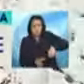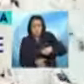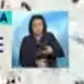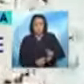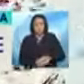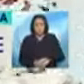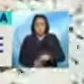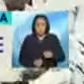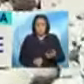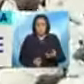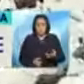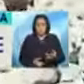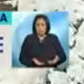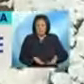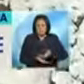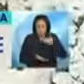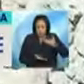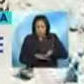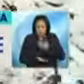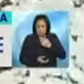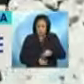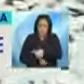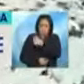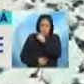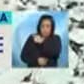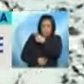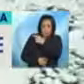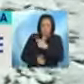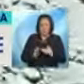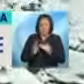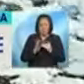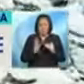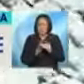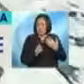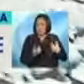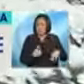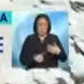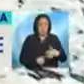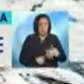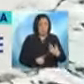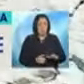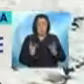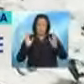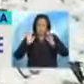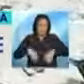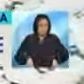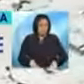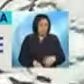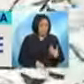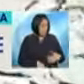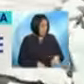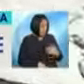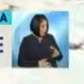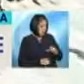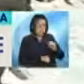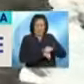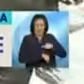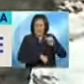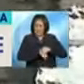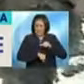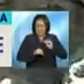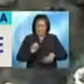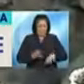están cocinando una sopa. Esta es otra casa también que ha caído, es increíble, la verdad, ver la cantidad de piedras que